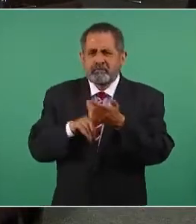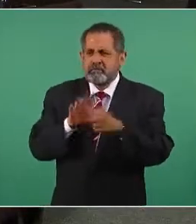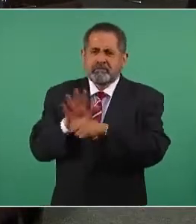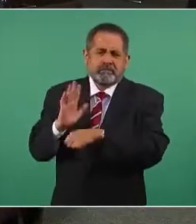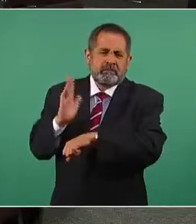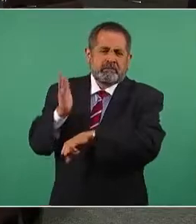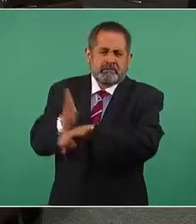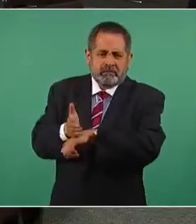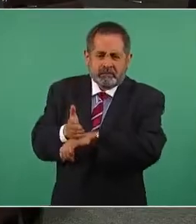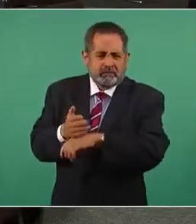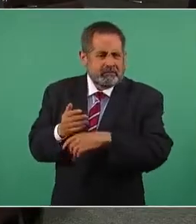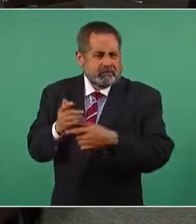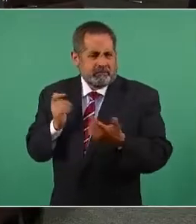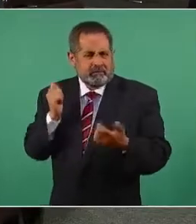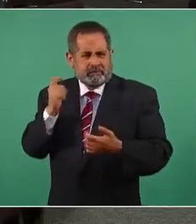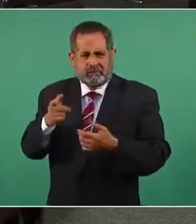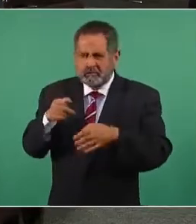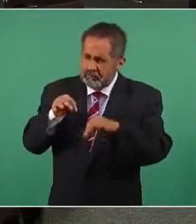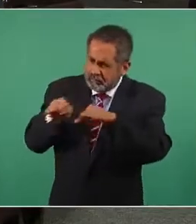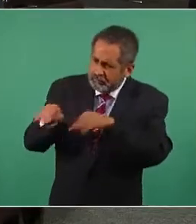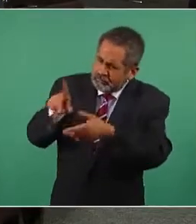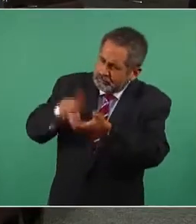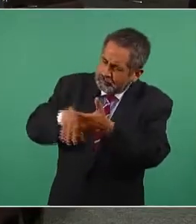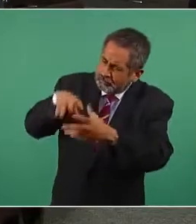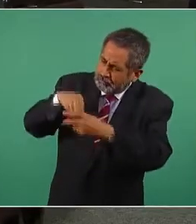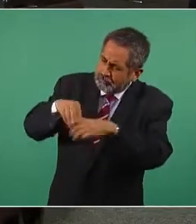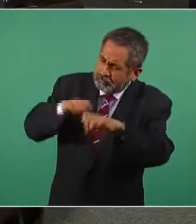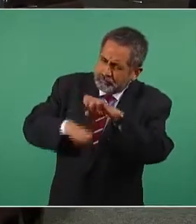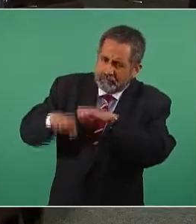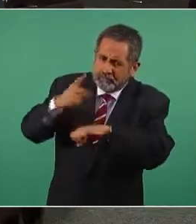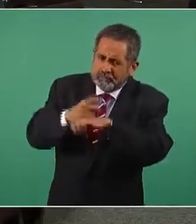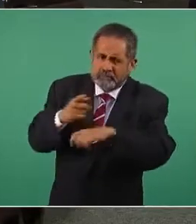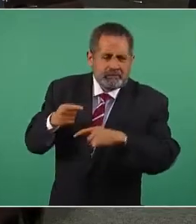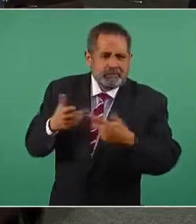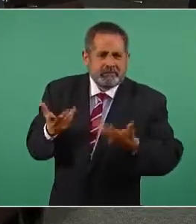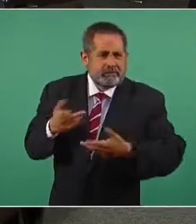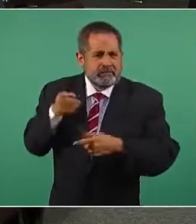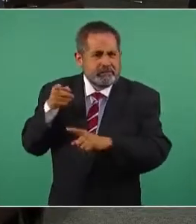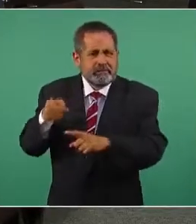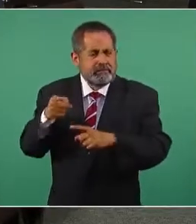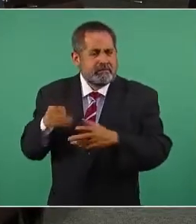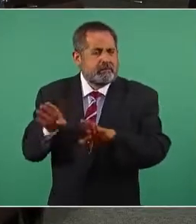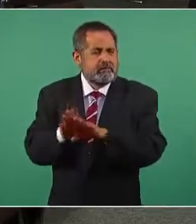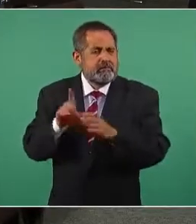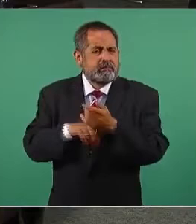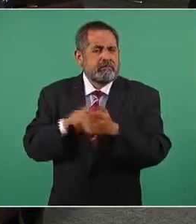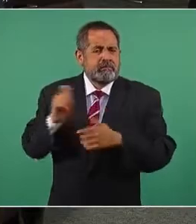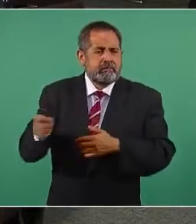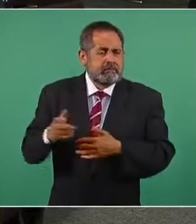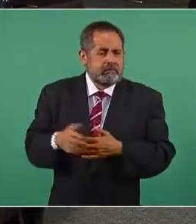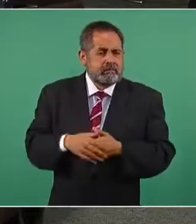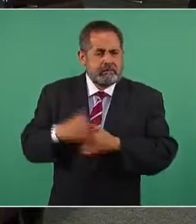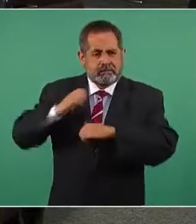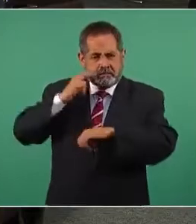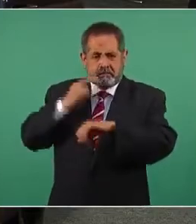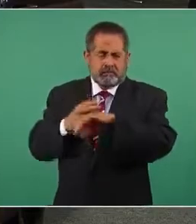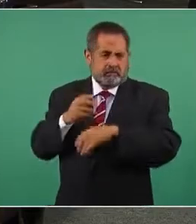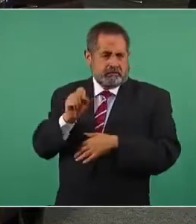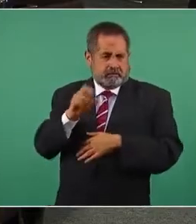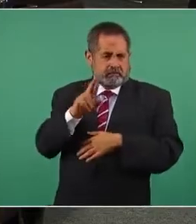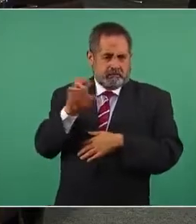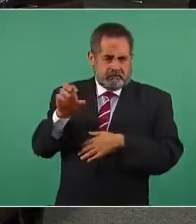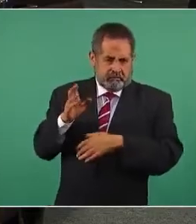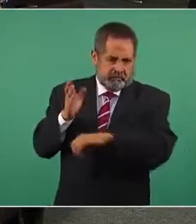sanciones podría tener un trabajador en este caso por parte de la Cancillería o por